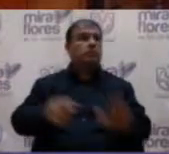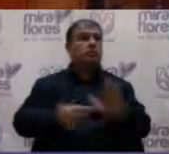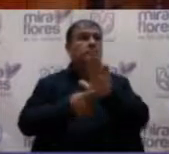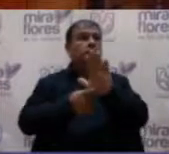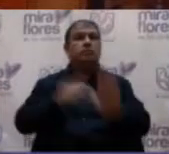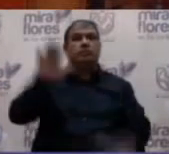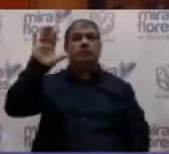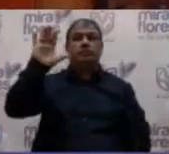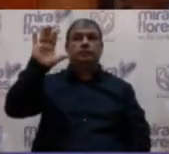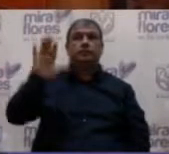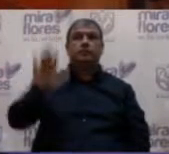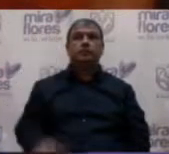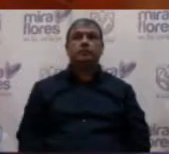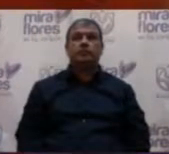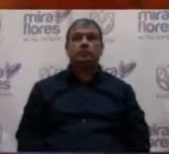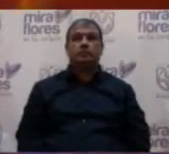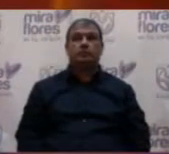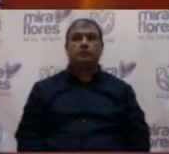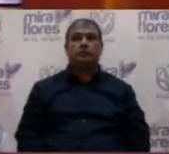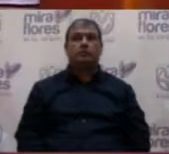señal de conformidad.